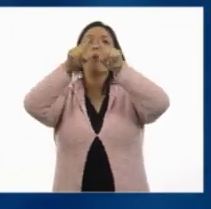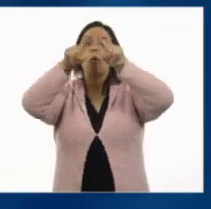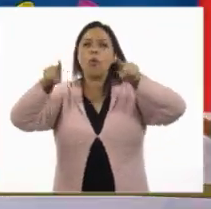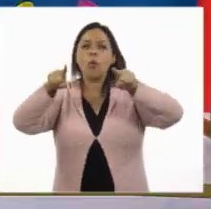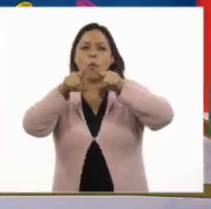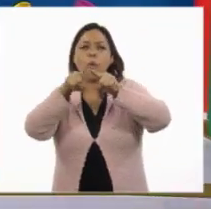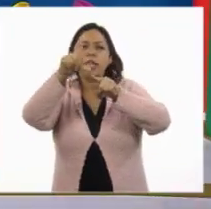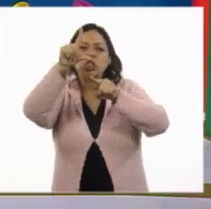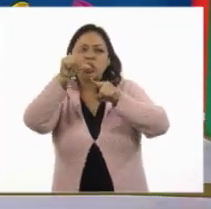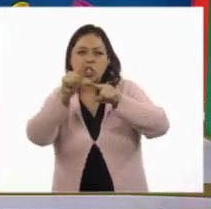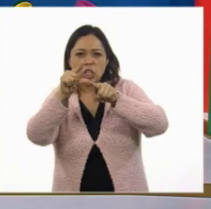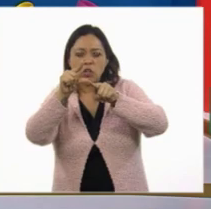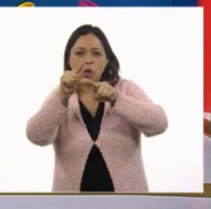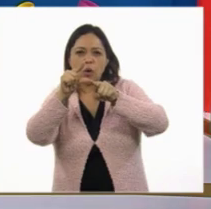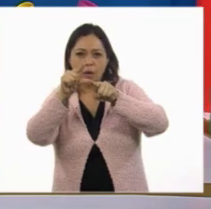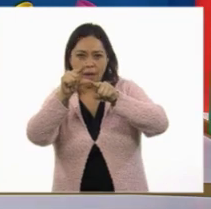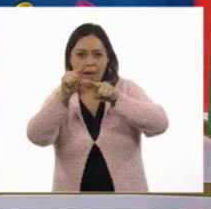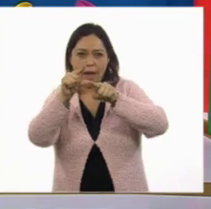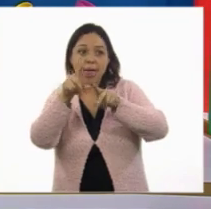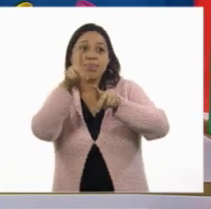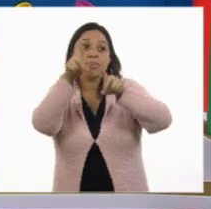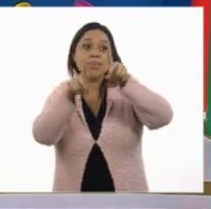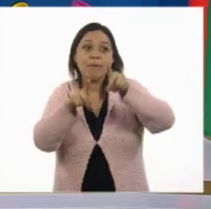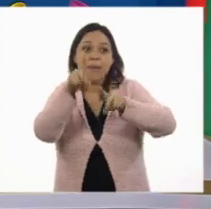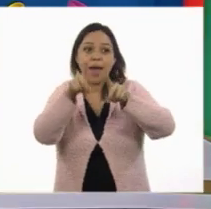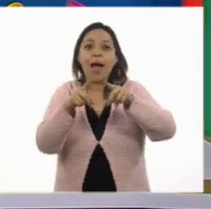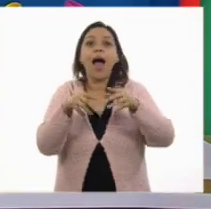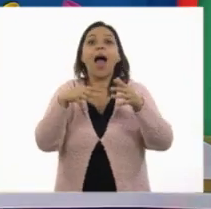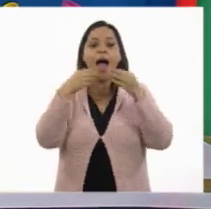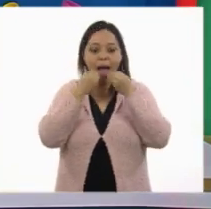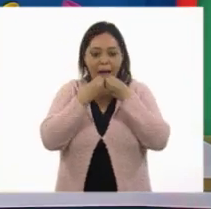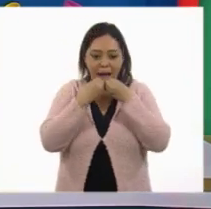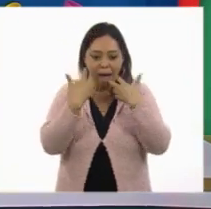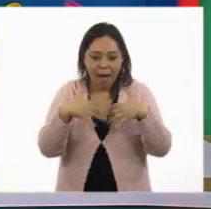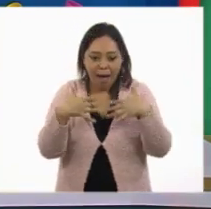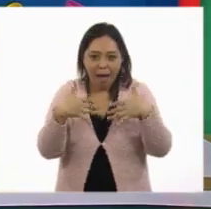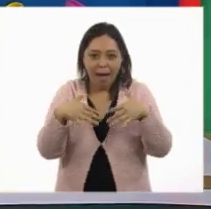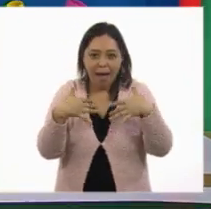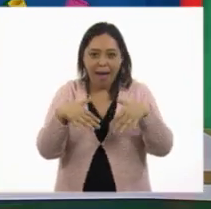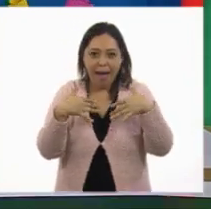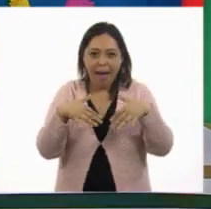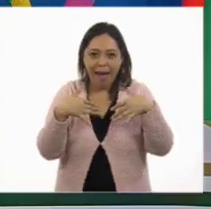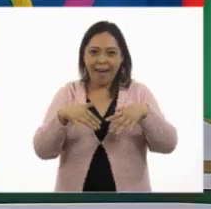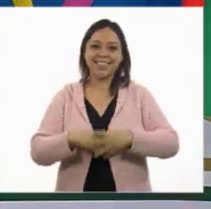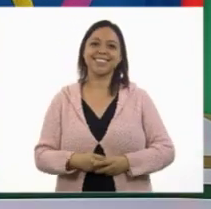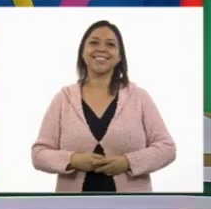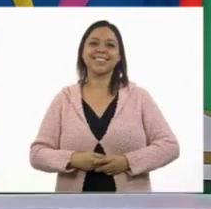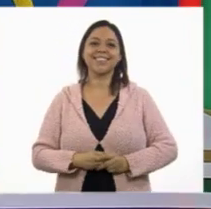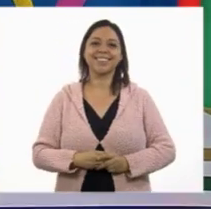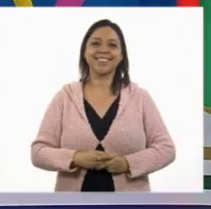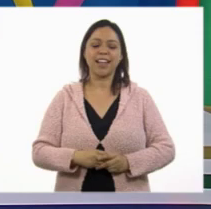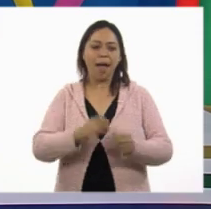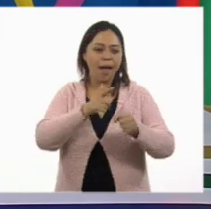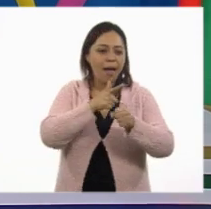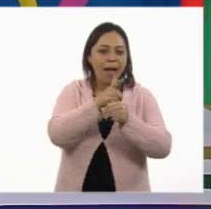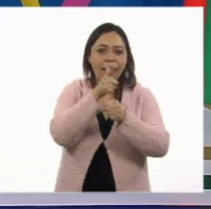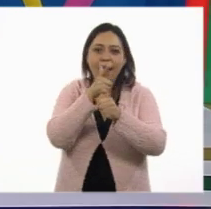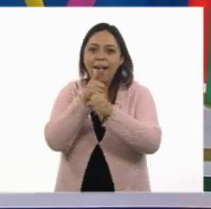porque a partir de esta información vamos a Es como una identificar- piñata. Vamos a